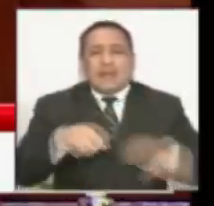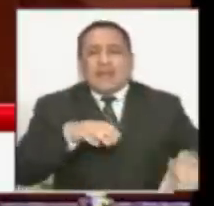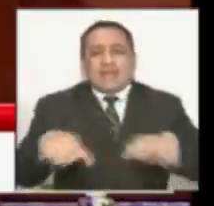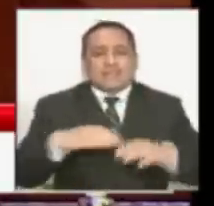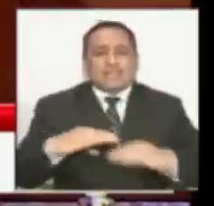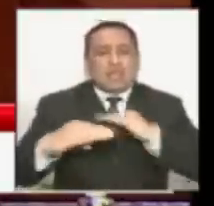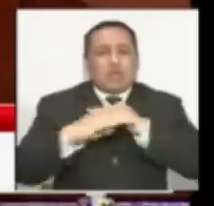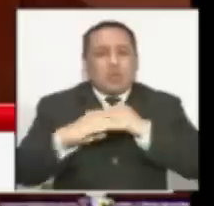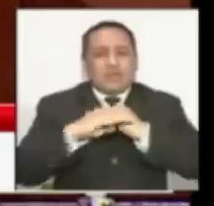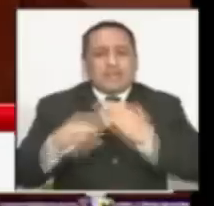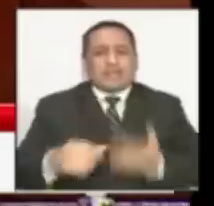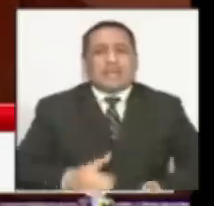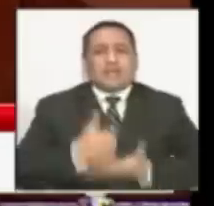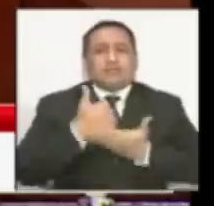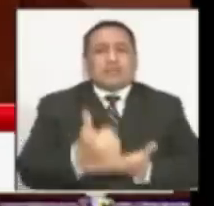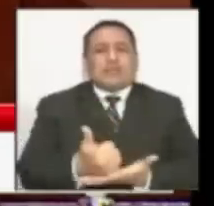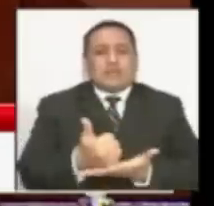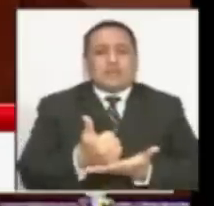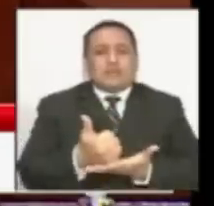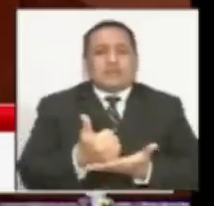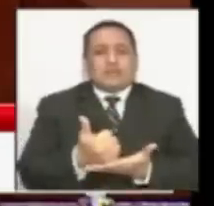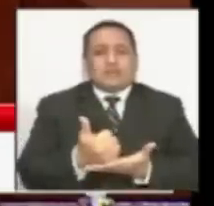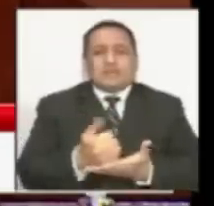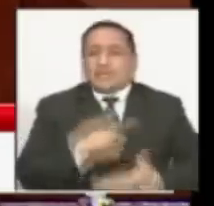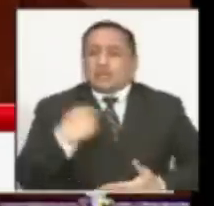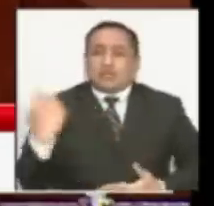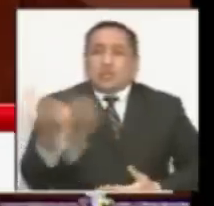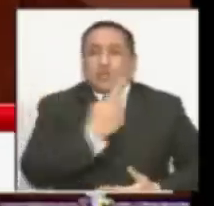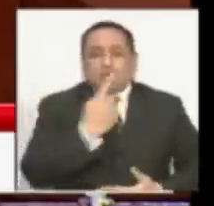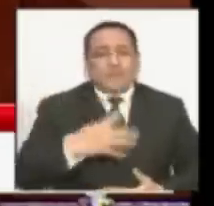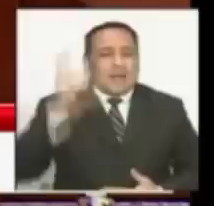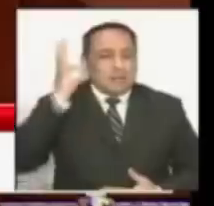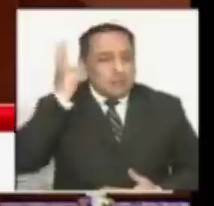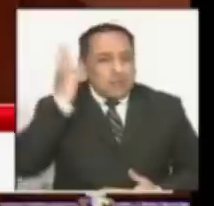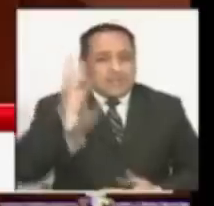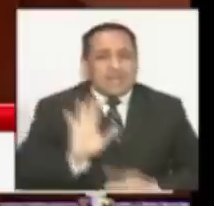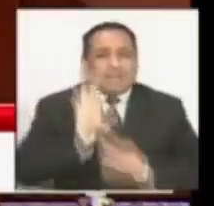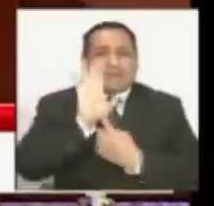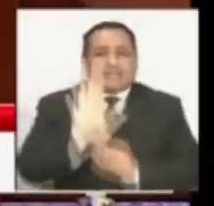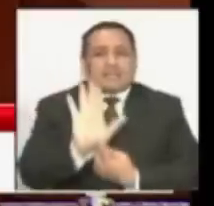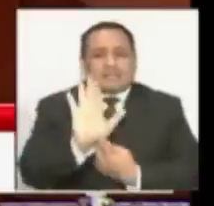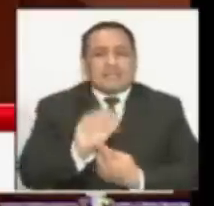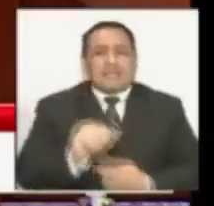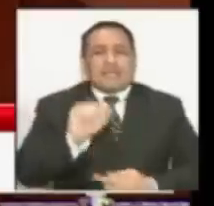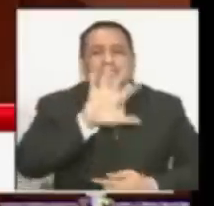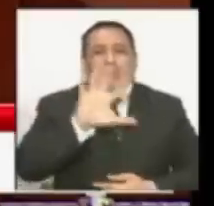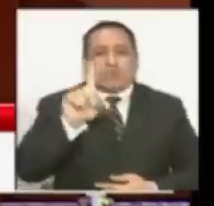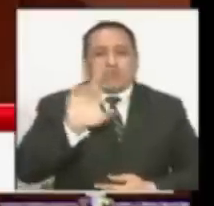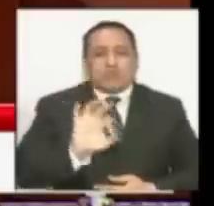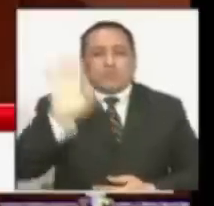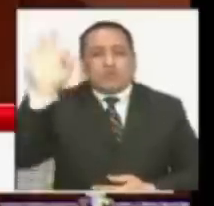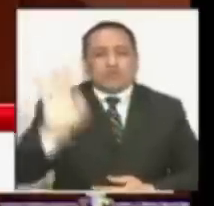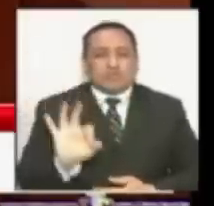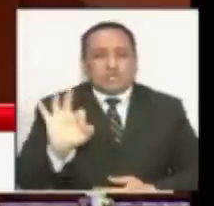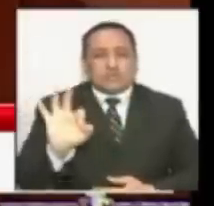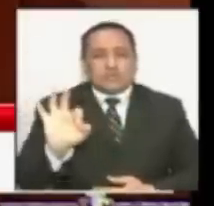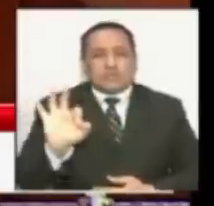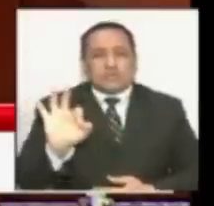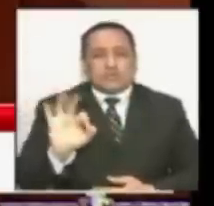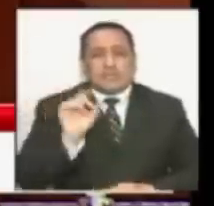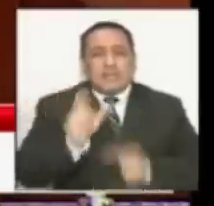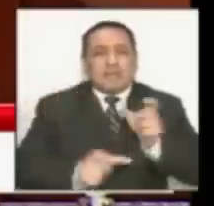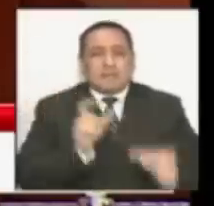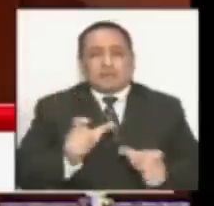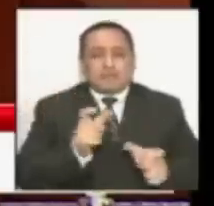para ser un país de igualdad de oportunidades, sobre todo para las mujeres, que representan el 51% de